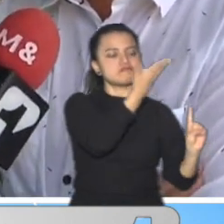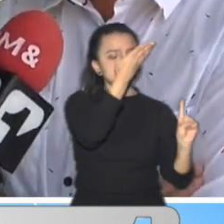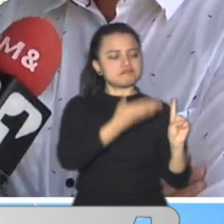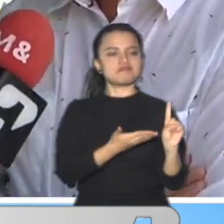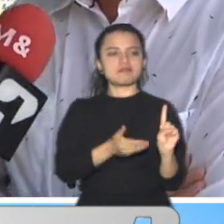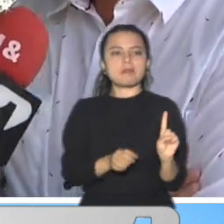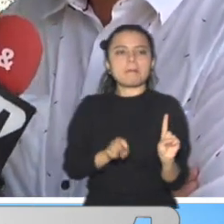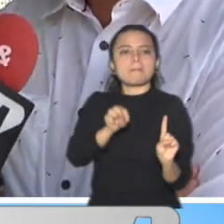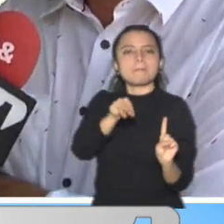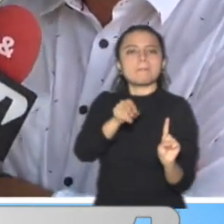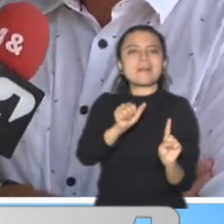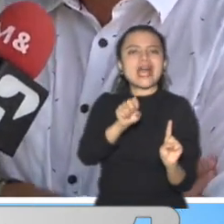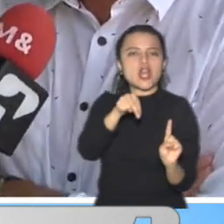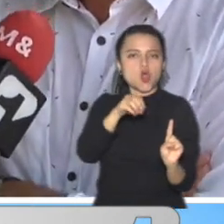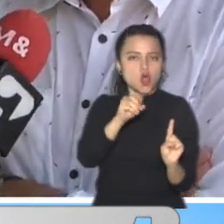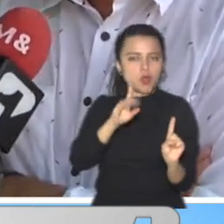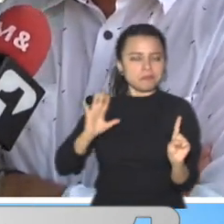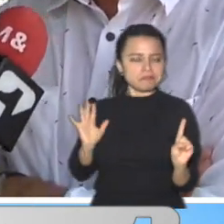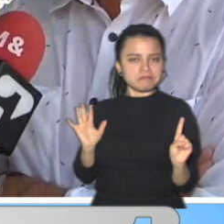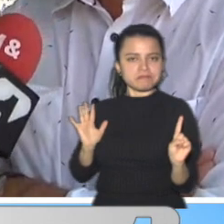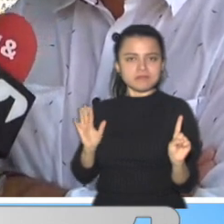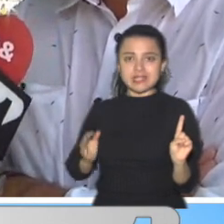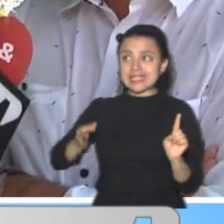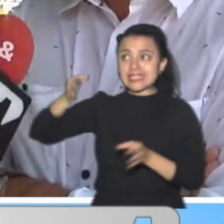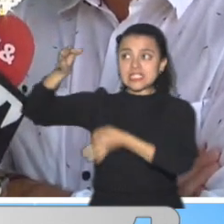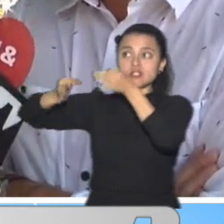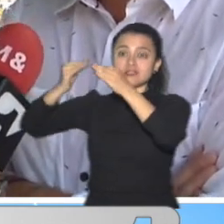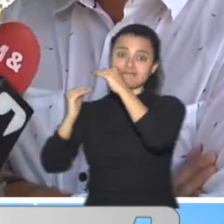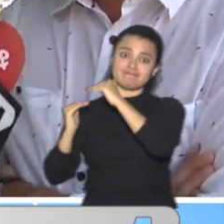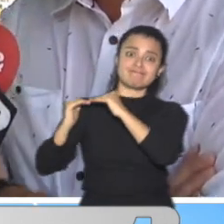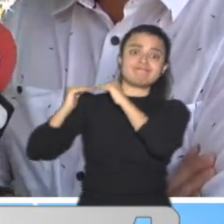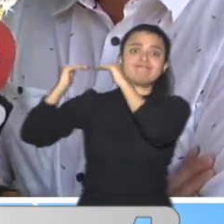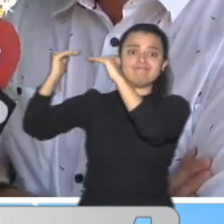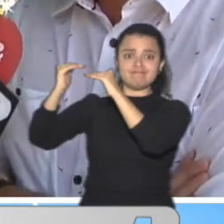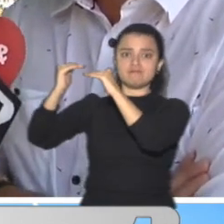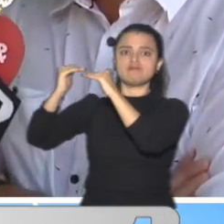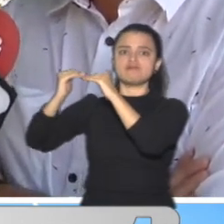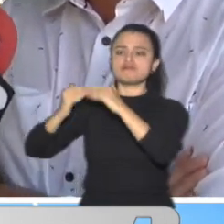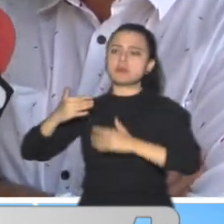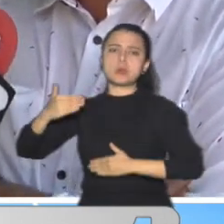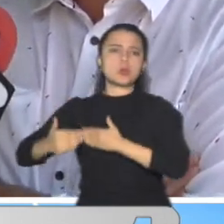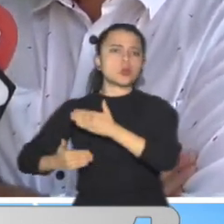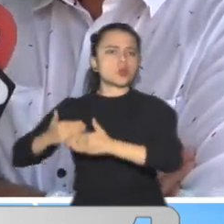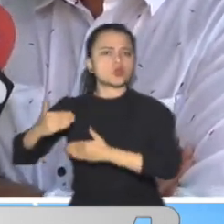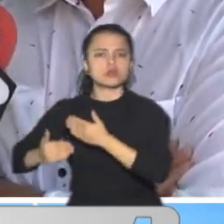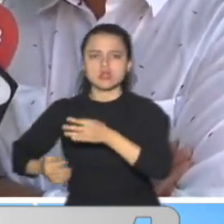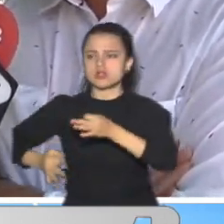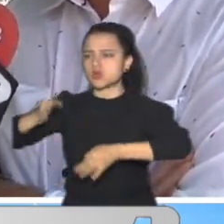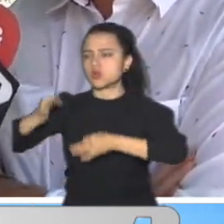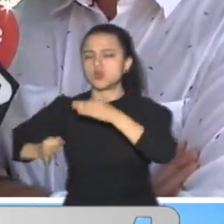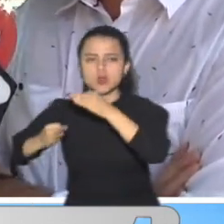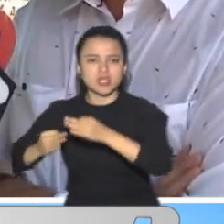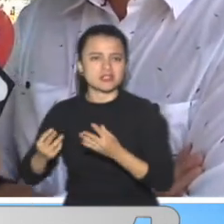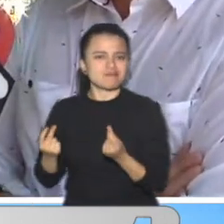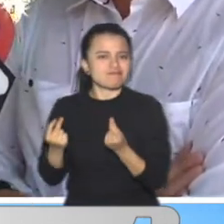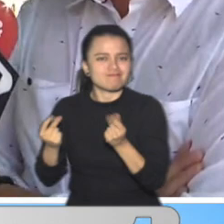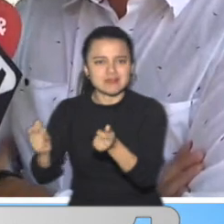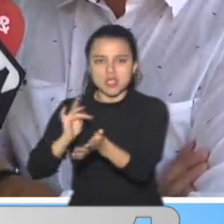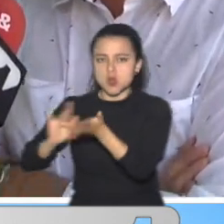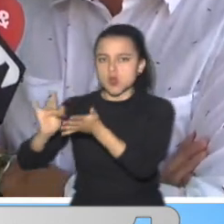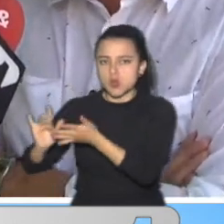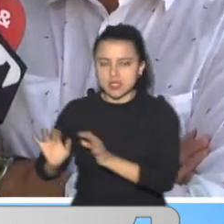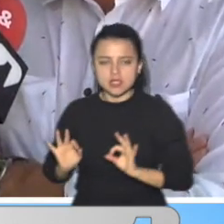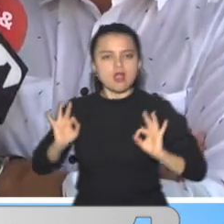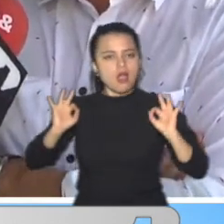desarrollar lo concerniente al proceso se realizaron la audiencia de acusación efectivamente se ha iniciado a las audiencias